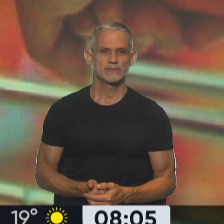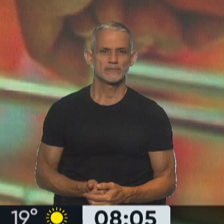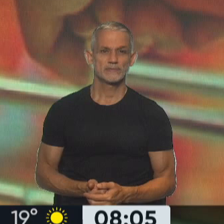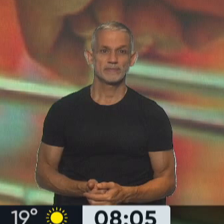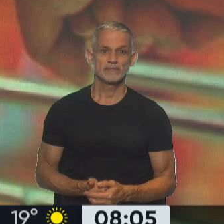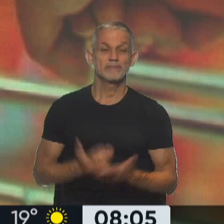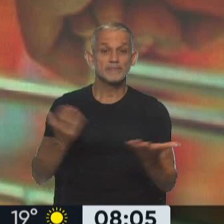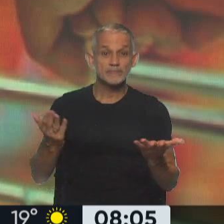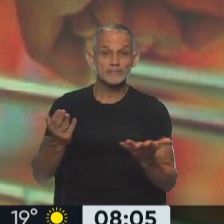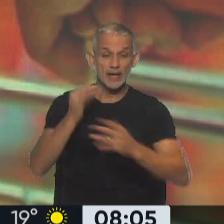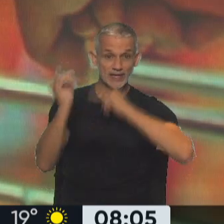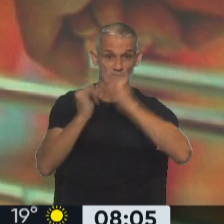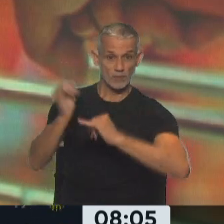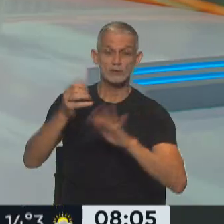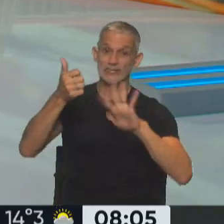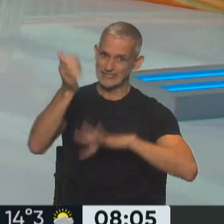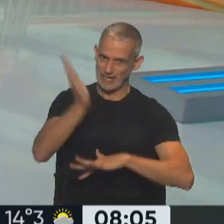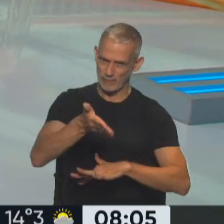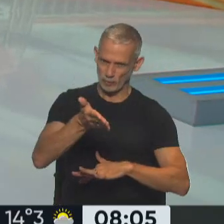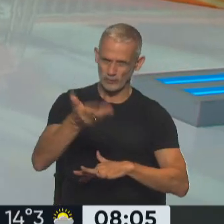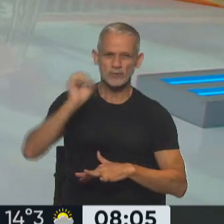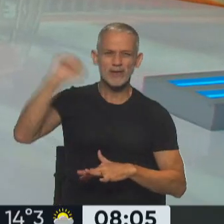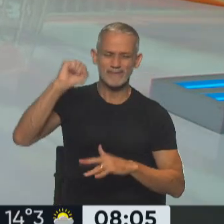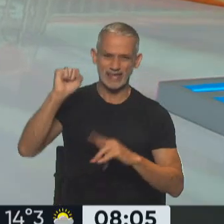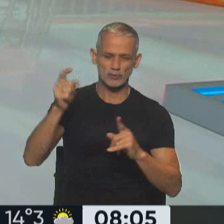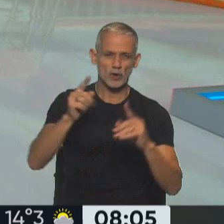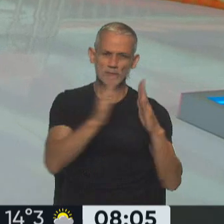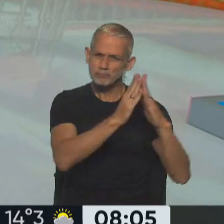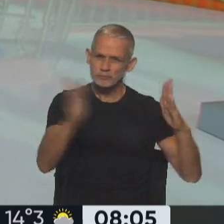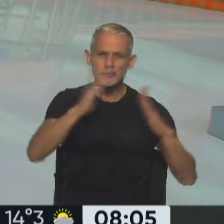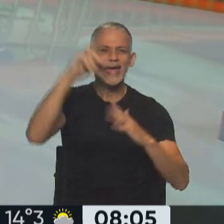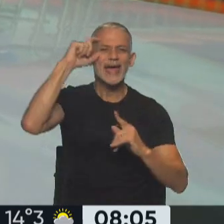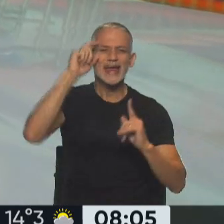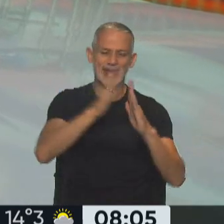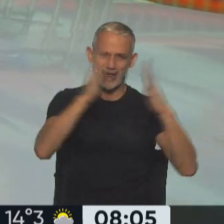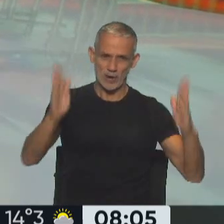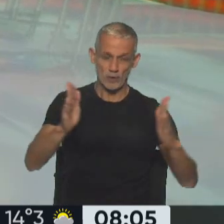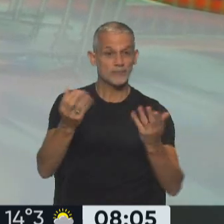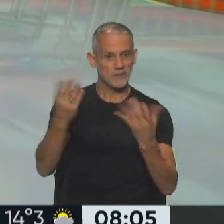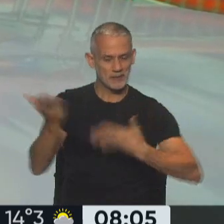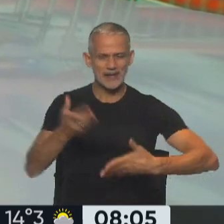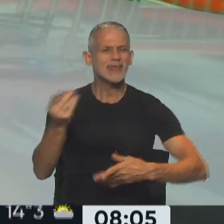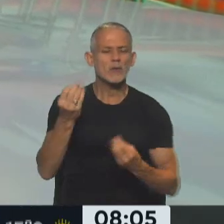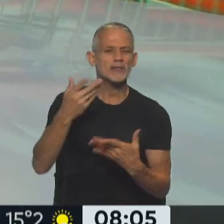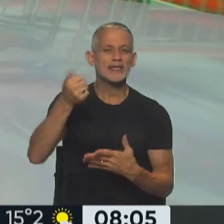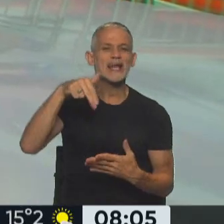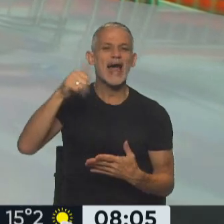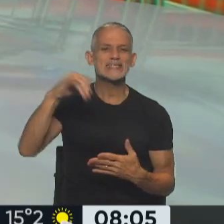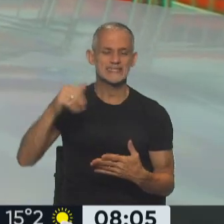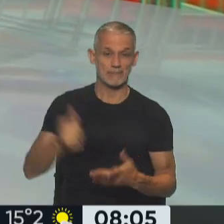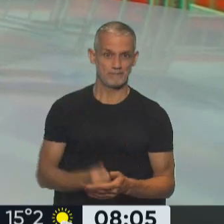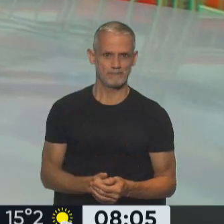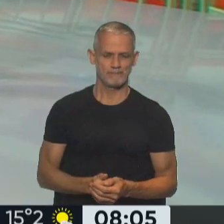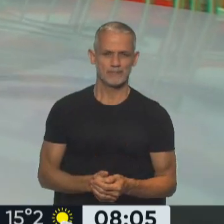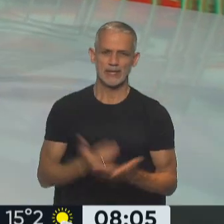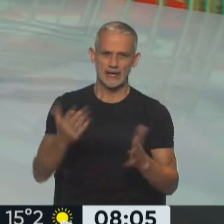Bueno, aquí están los datos, 6% la inflación del mes de enero. Nazarena, bienvenida. A ver, ¿por dónde arrancamos? ¿Cómo